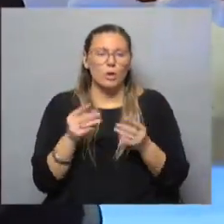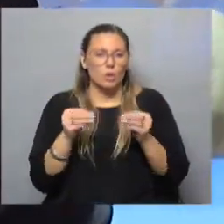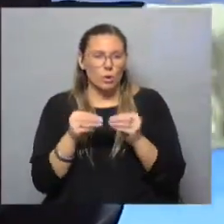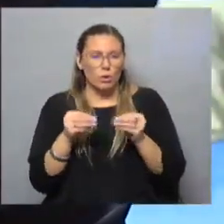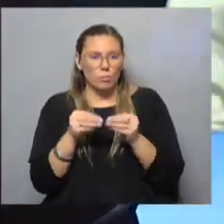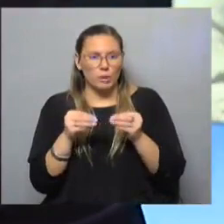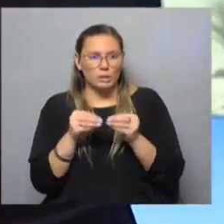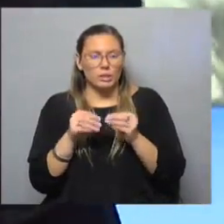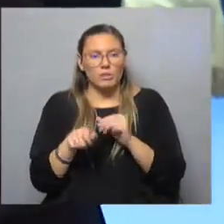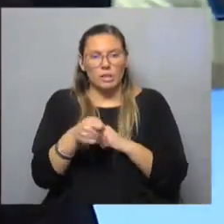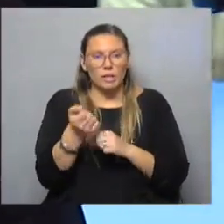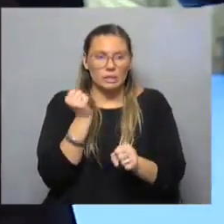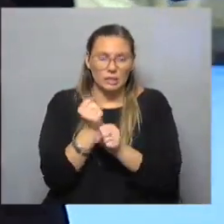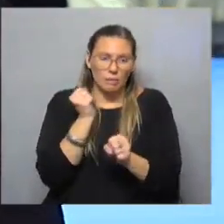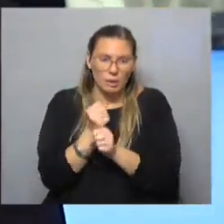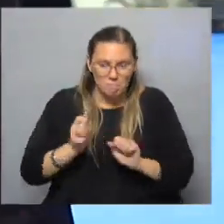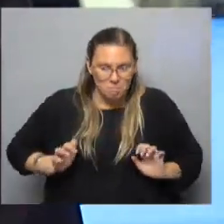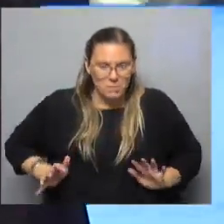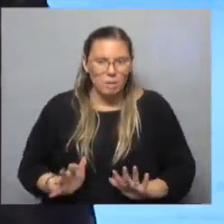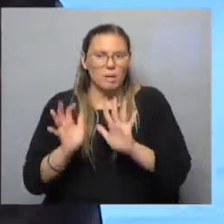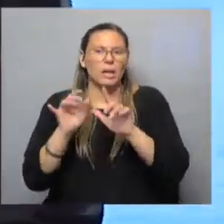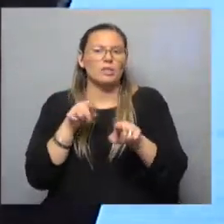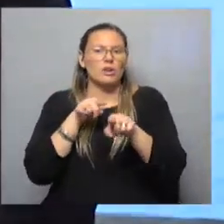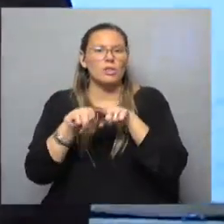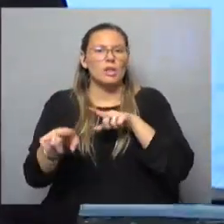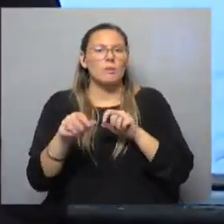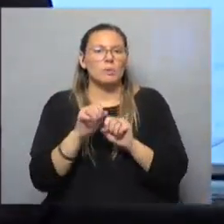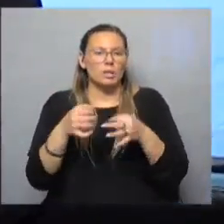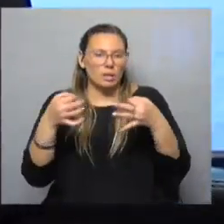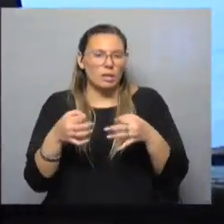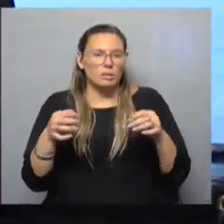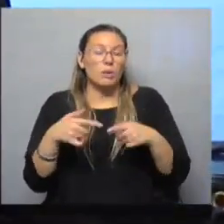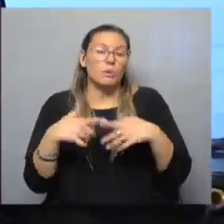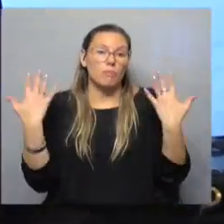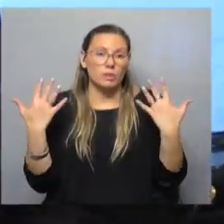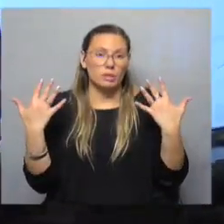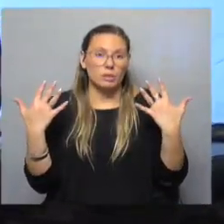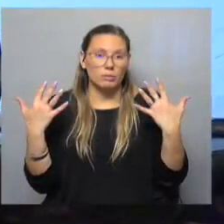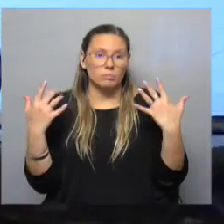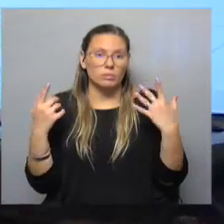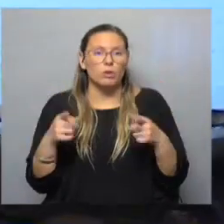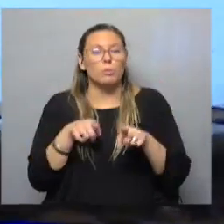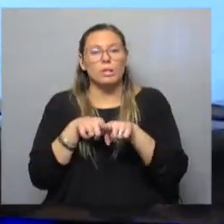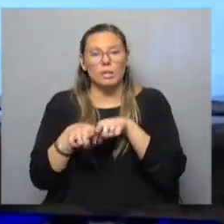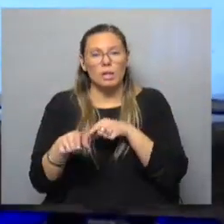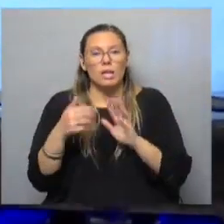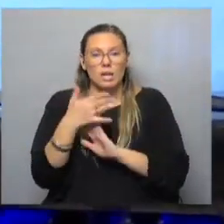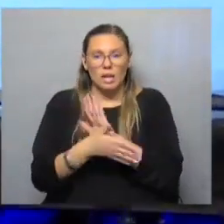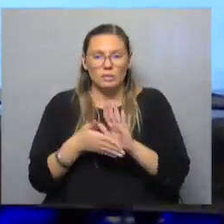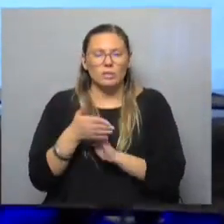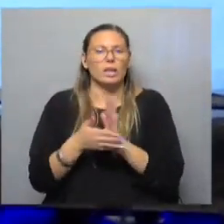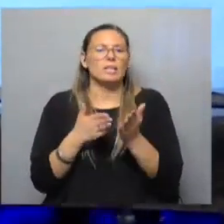aquí del canal trabajando y preparando la transmisión para que sea una fiesta y con una transmisión nacional. Siempre